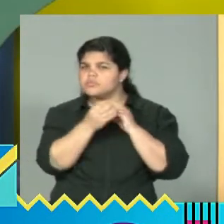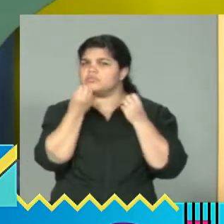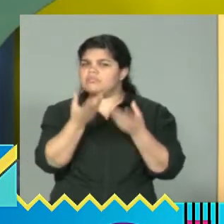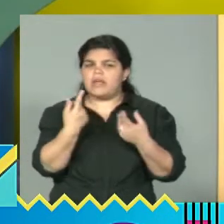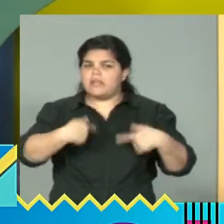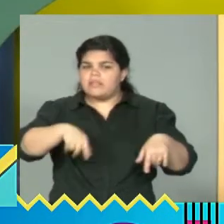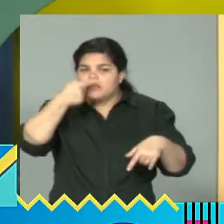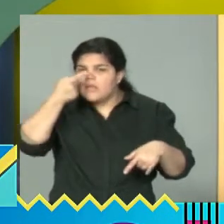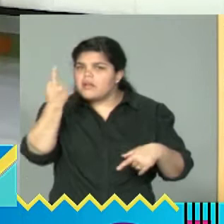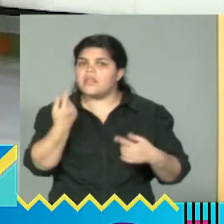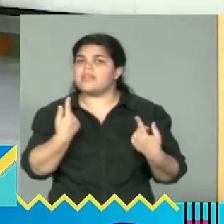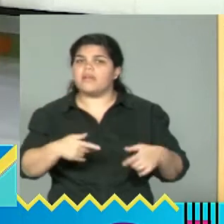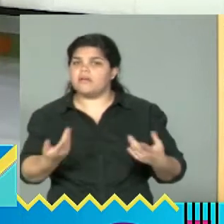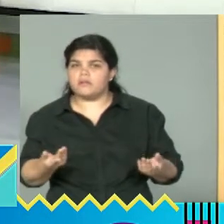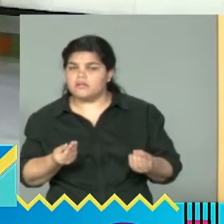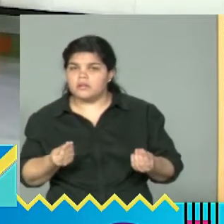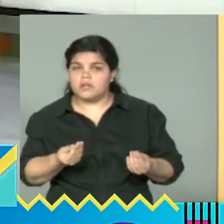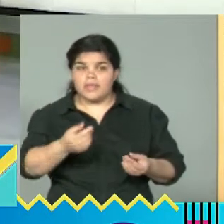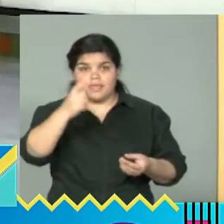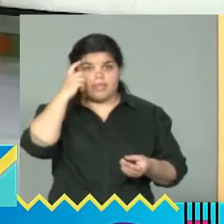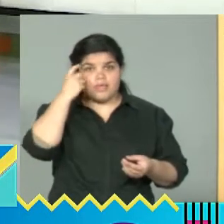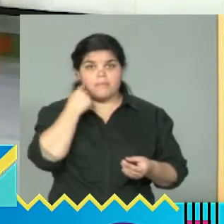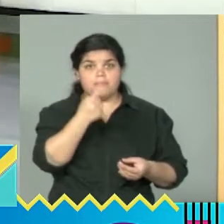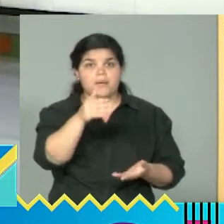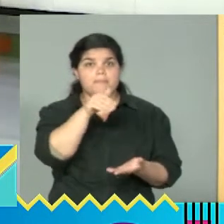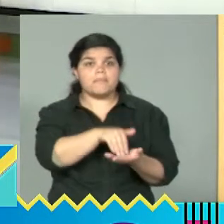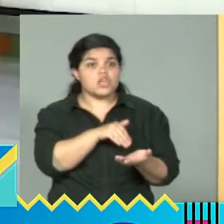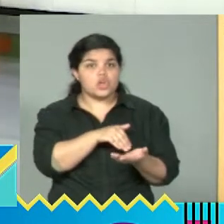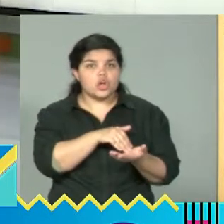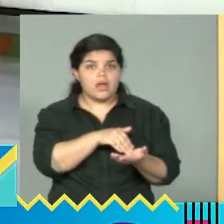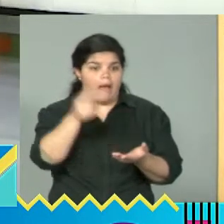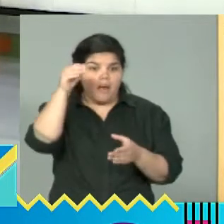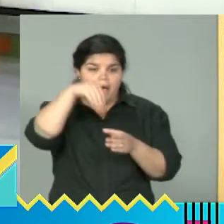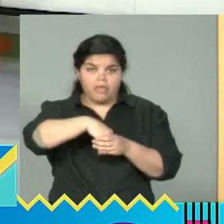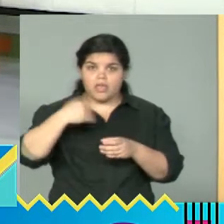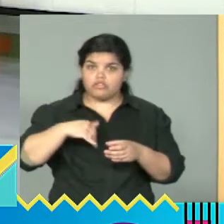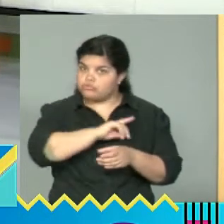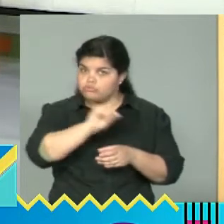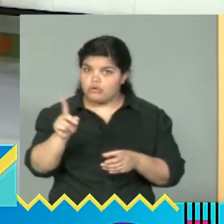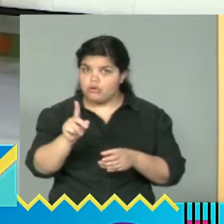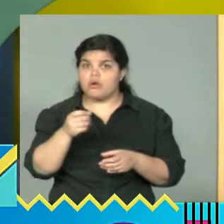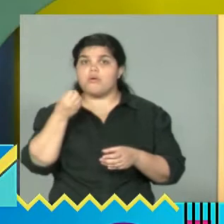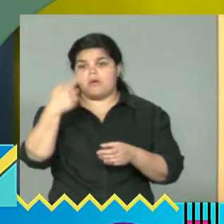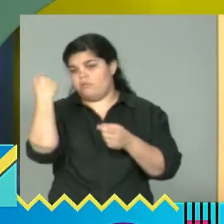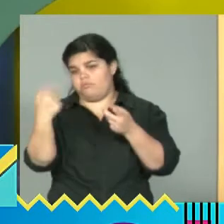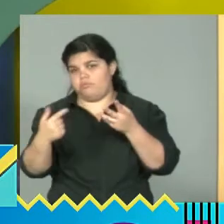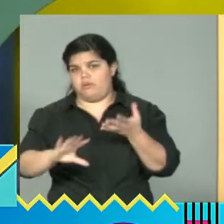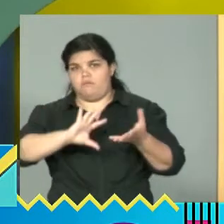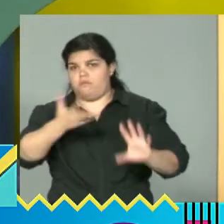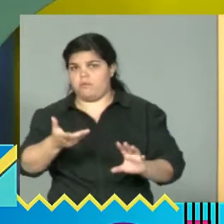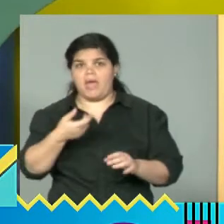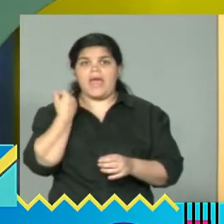muchos de esos 10.000 millones se fueron del país. Se fueron del país por distintas razones, digo, aumentaron las tasas de interés a nivel